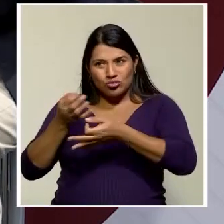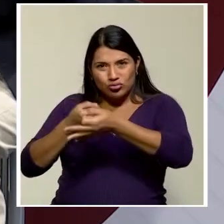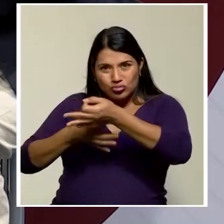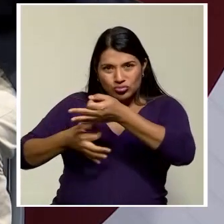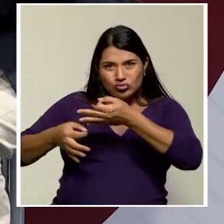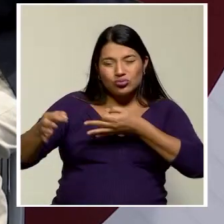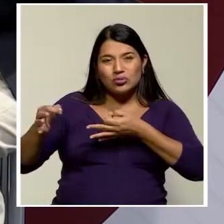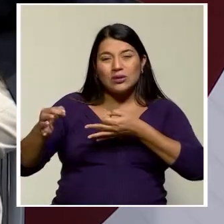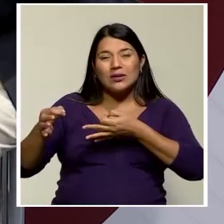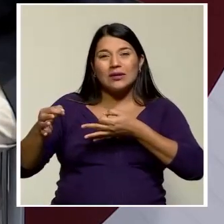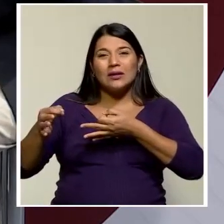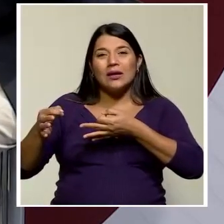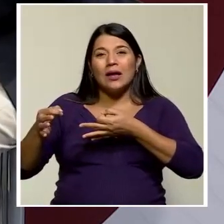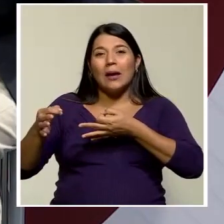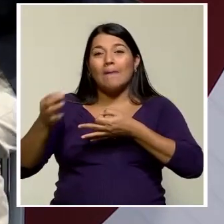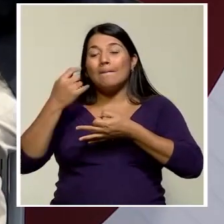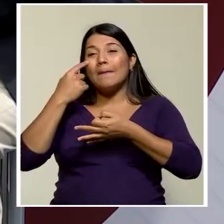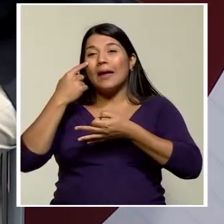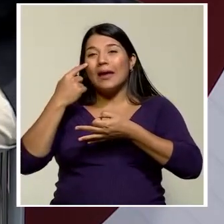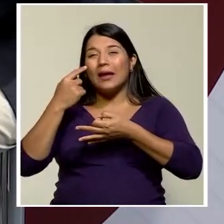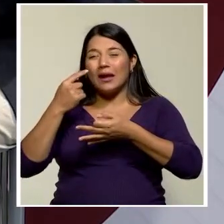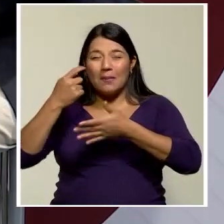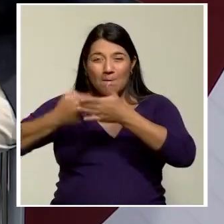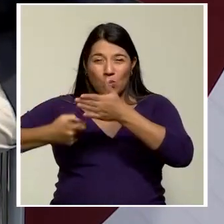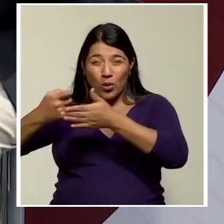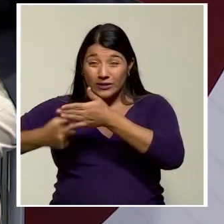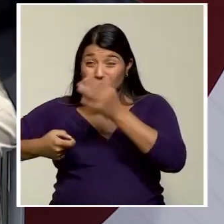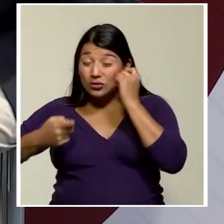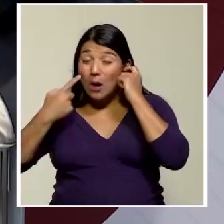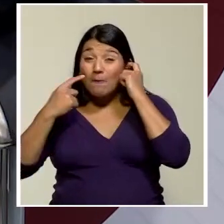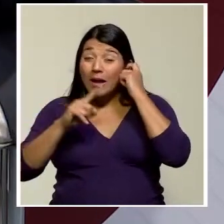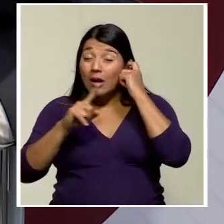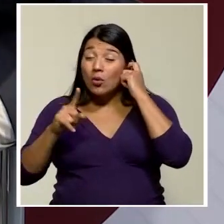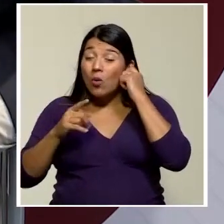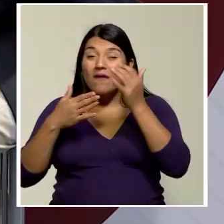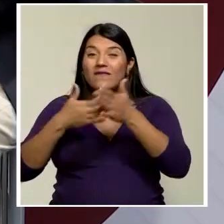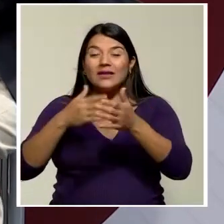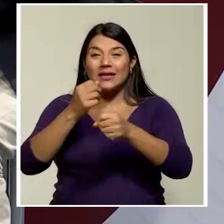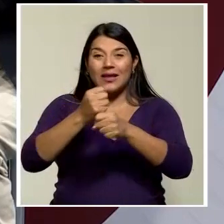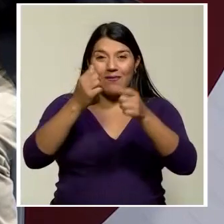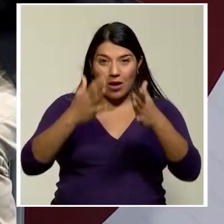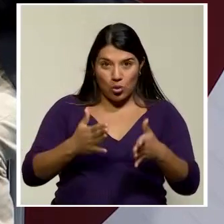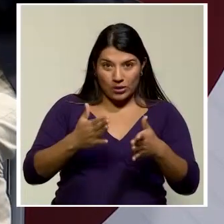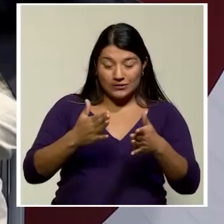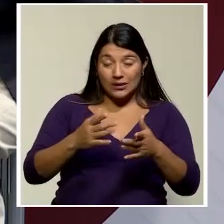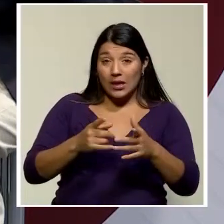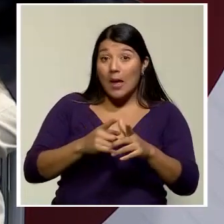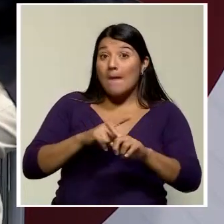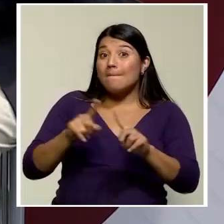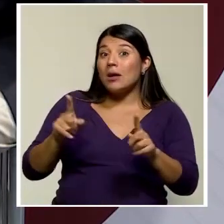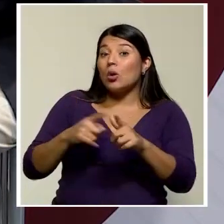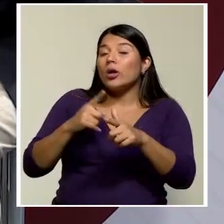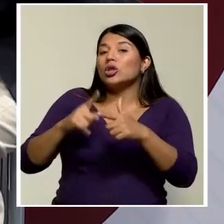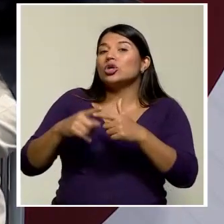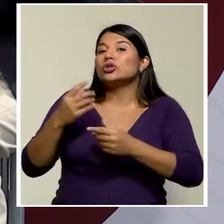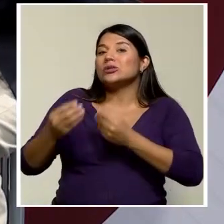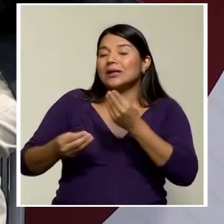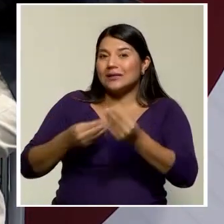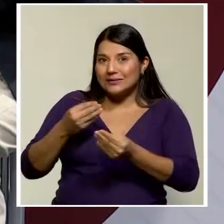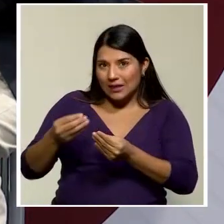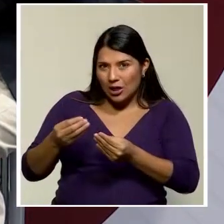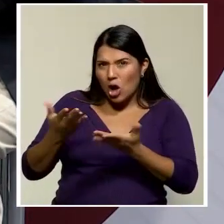no penalicen, digamos, el empleo formal, para que no sean sobre un costo de producción sobre la planilla, pero entonces tenemos que